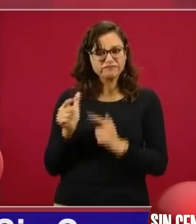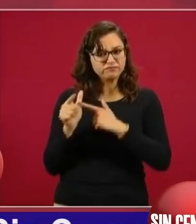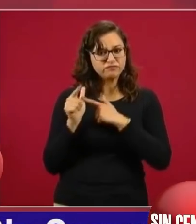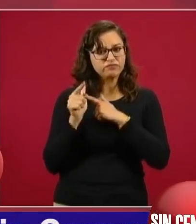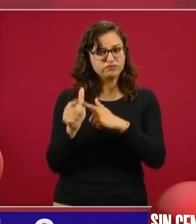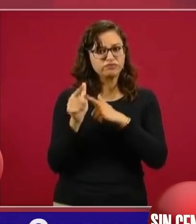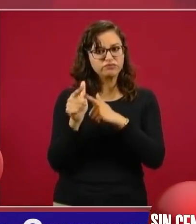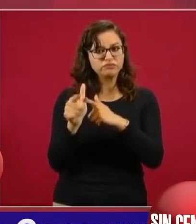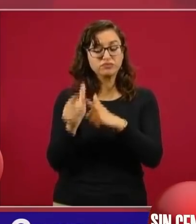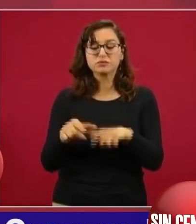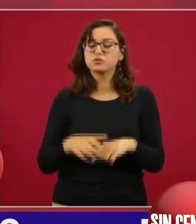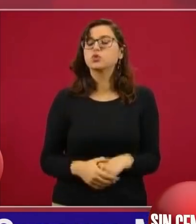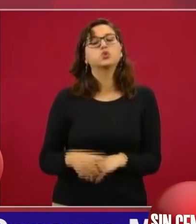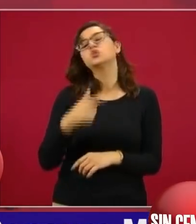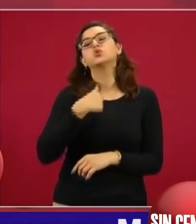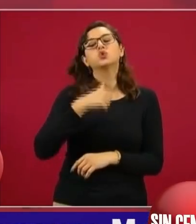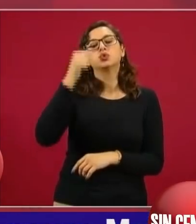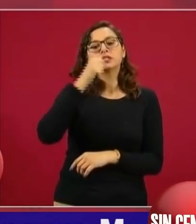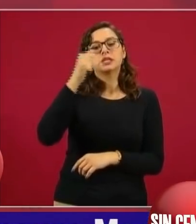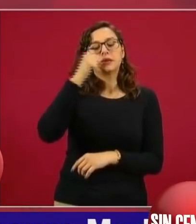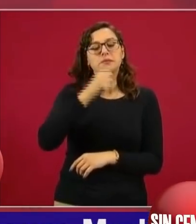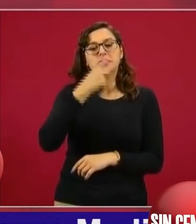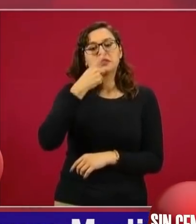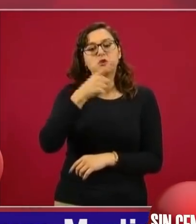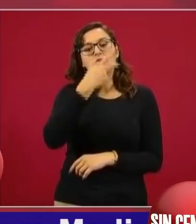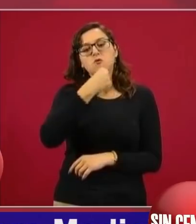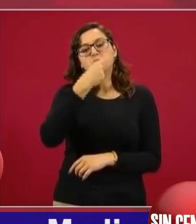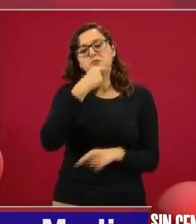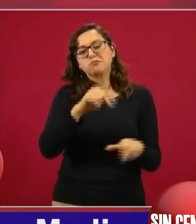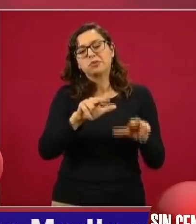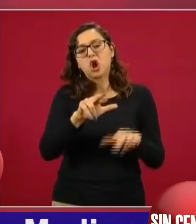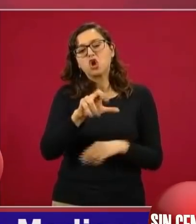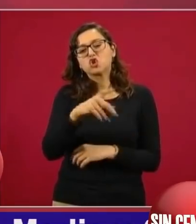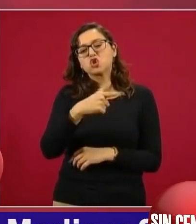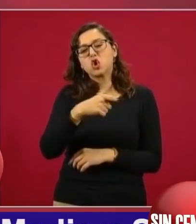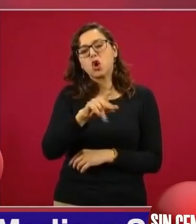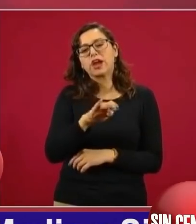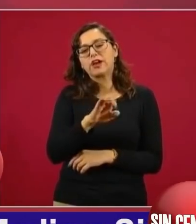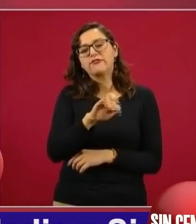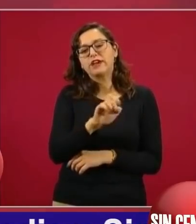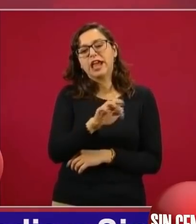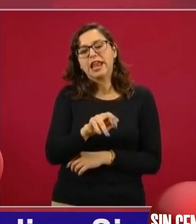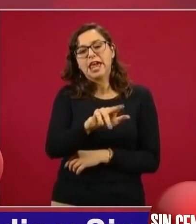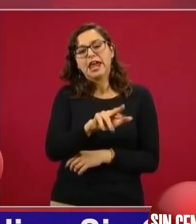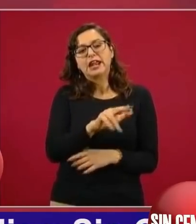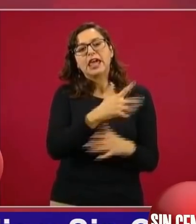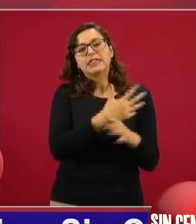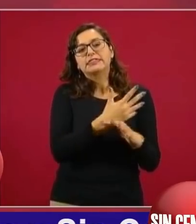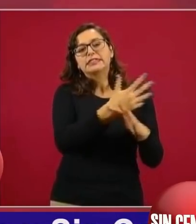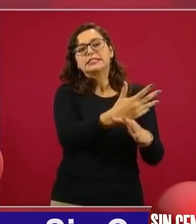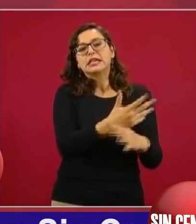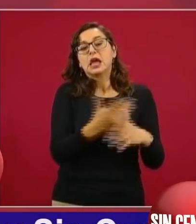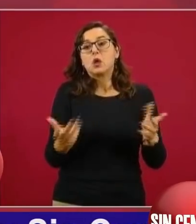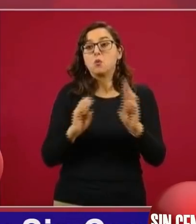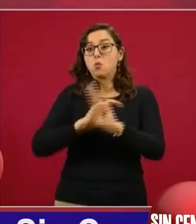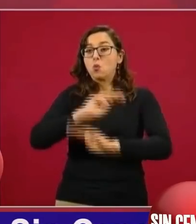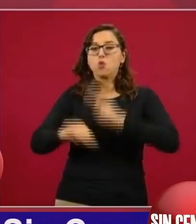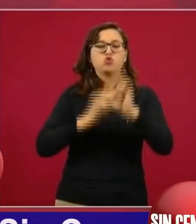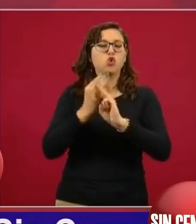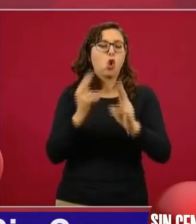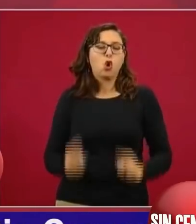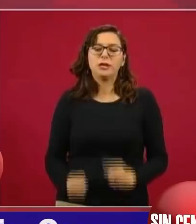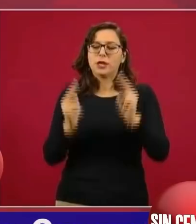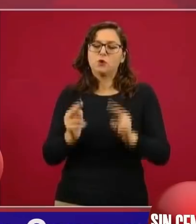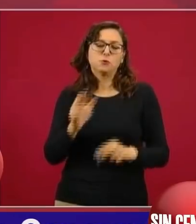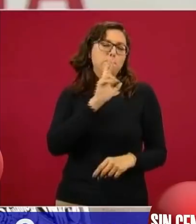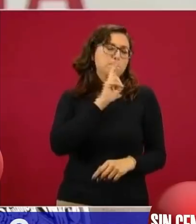Yo siempre repito lo que comentaba Rockefeller, decía: el petróleo es el mejor negocio del mundo. Y